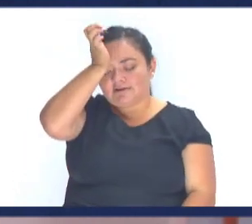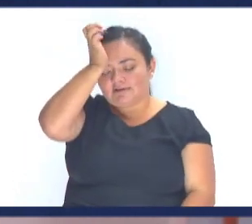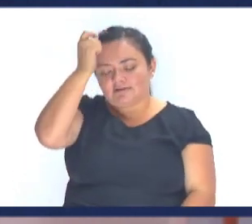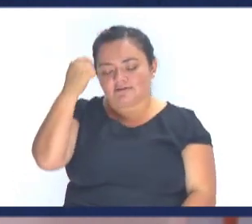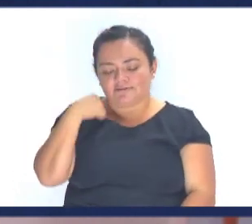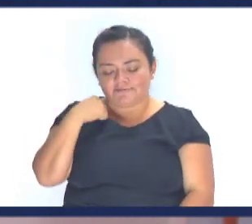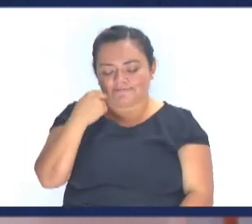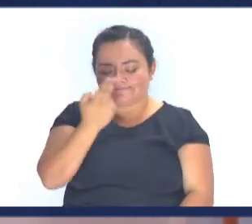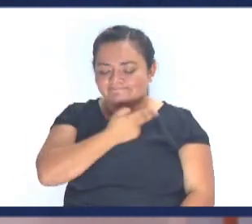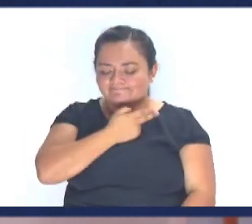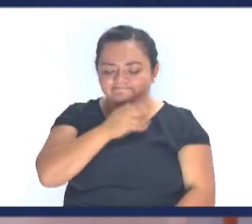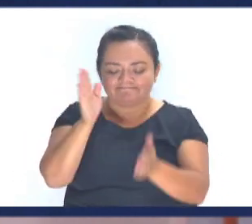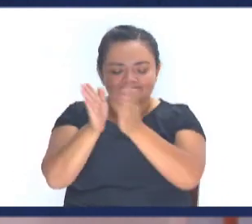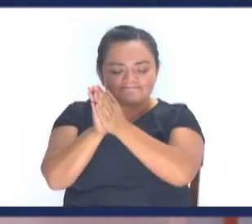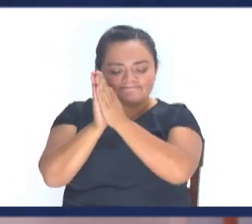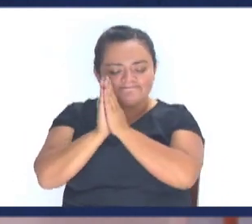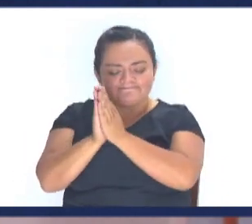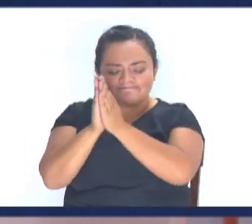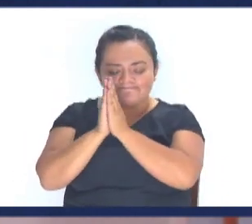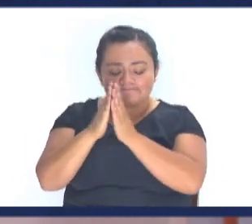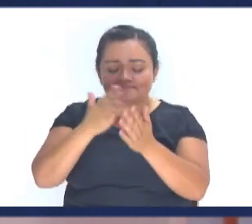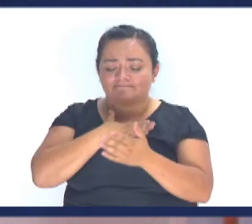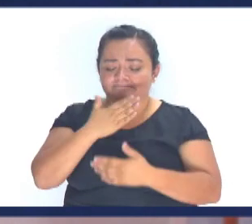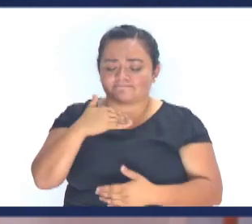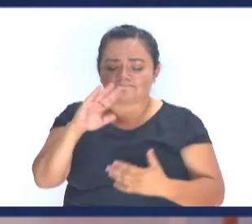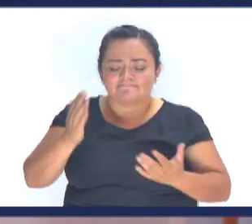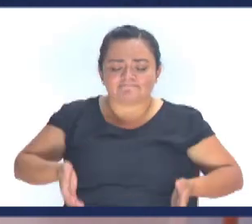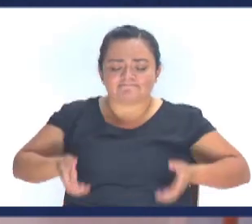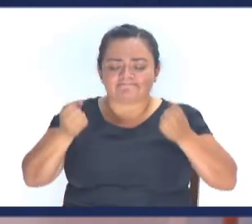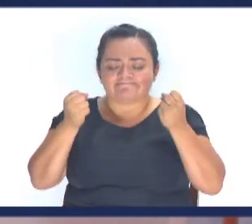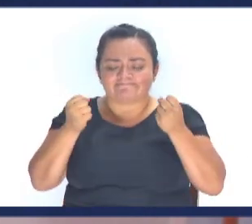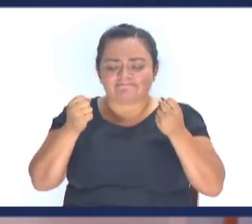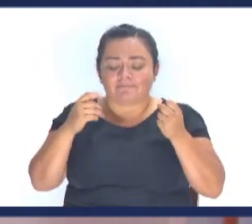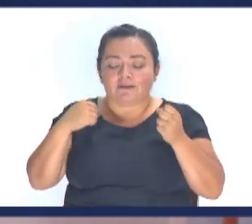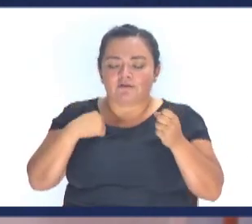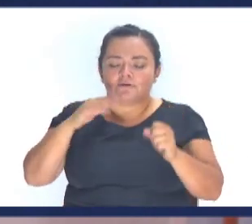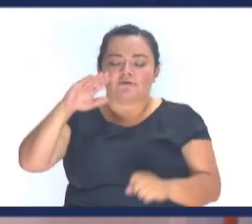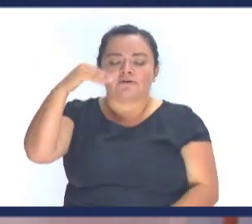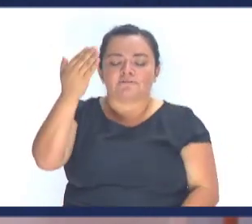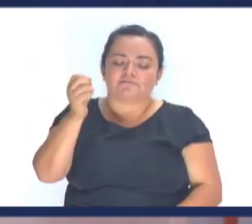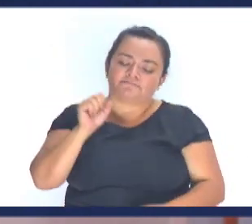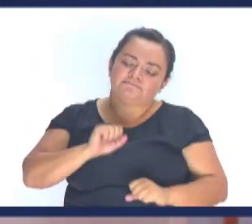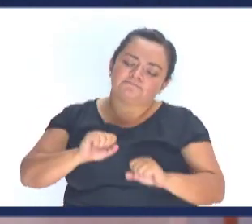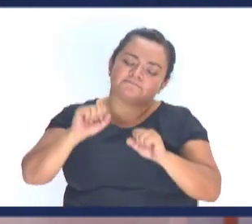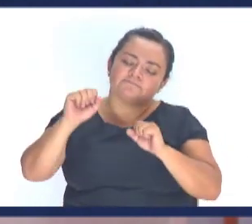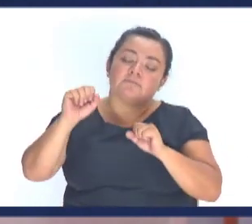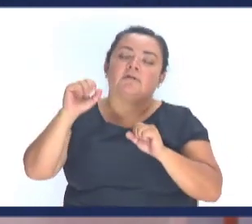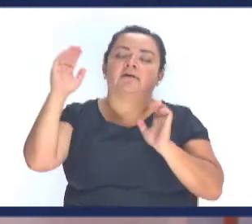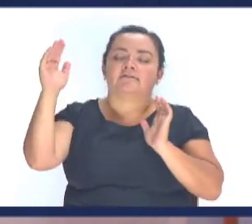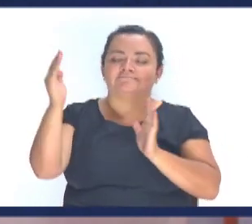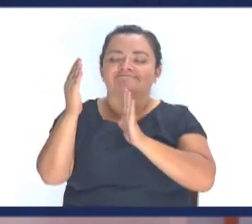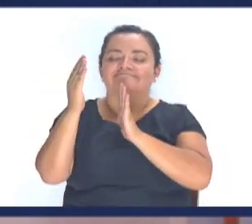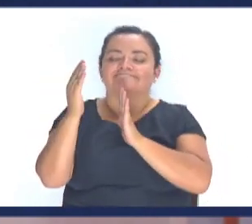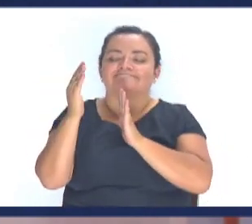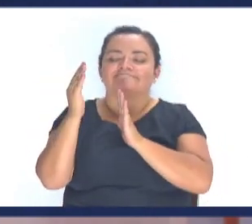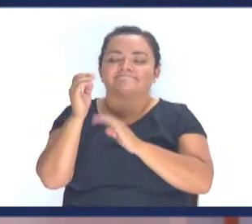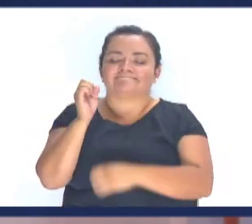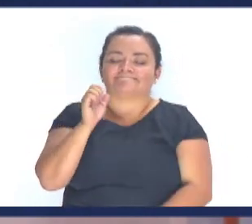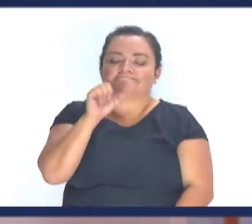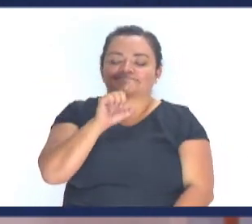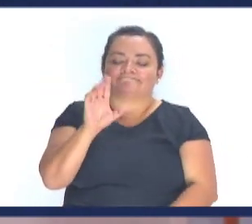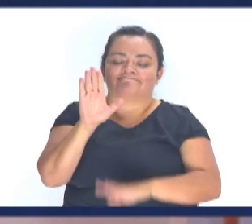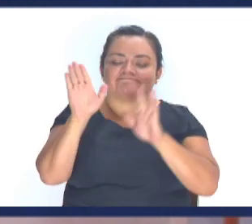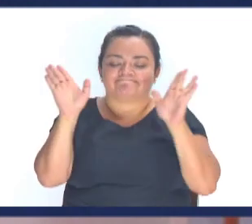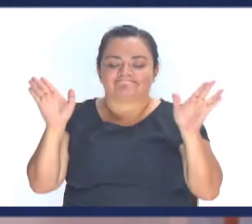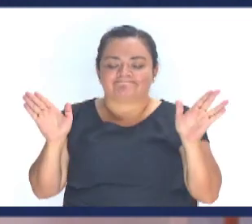Señor Soy pecador Perdóname Salva mi alma hoy Para cuando yo muera Puede estar en tu presencia En